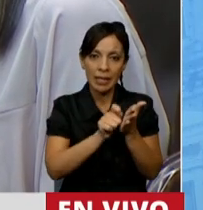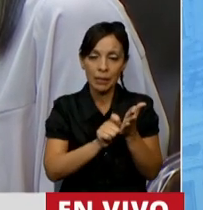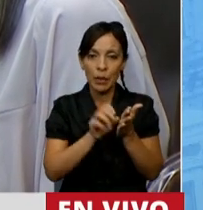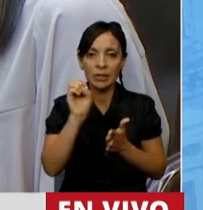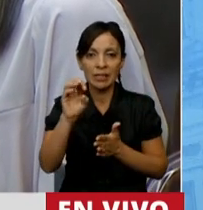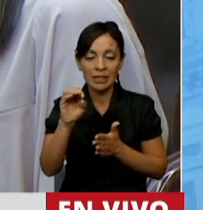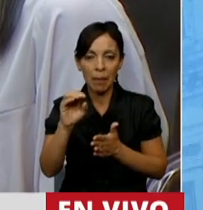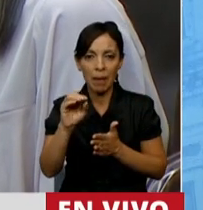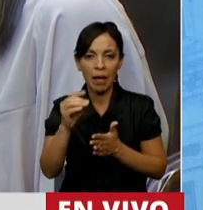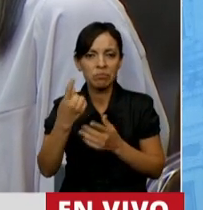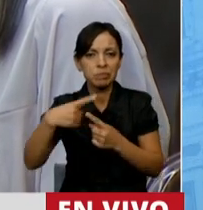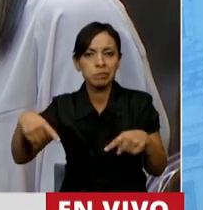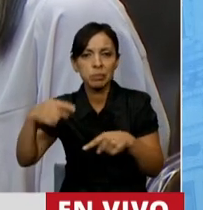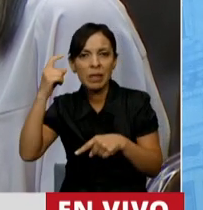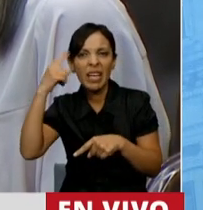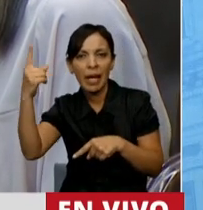los que no creen?,